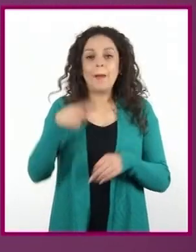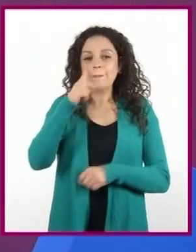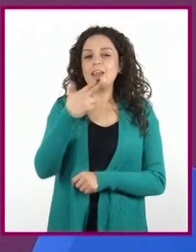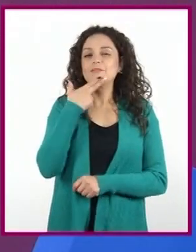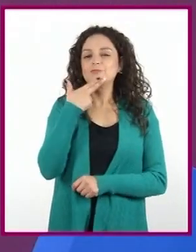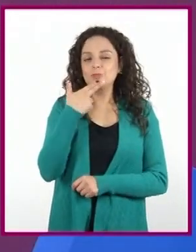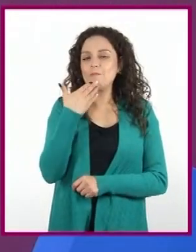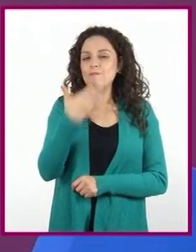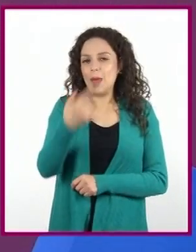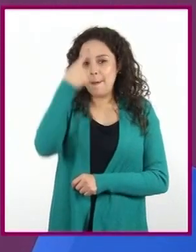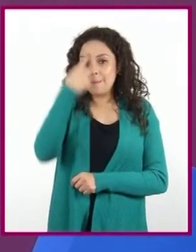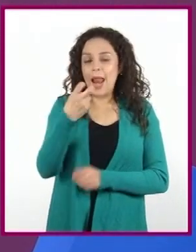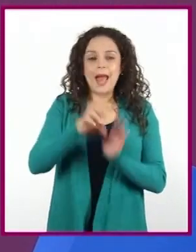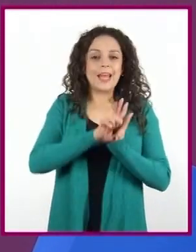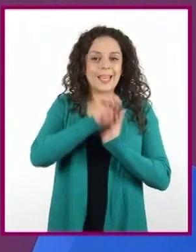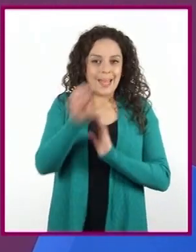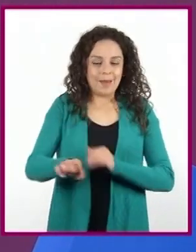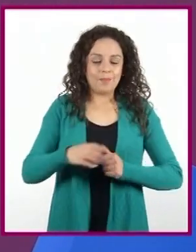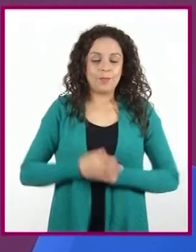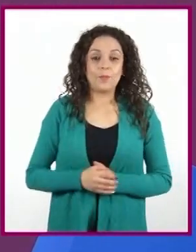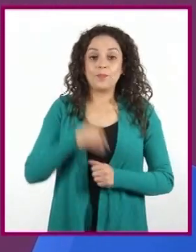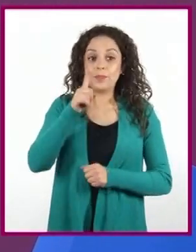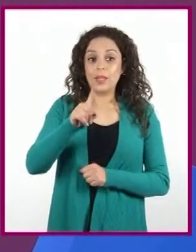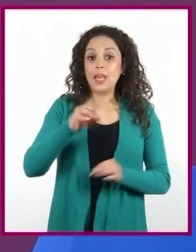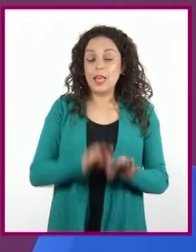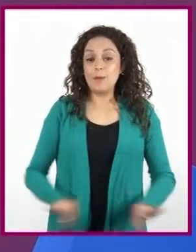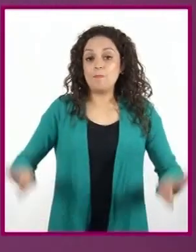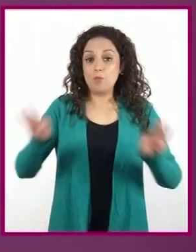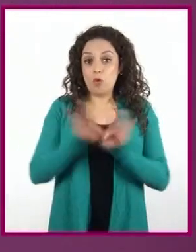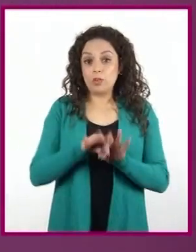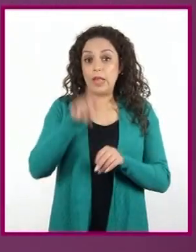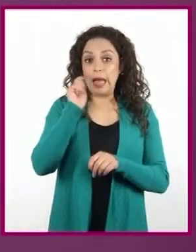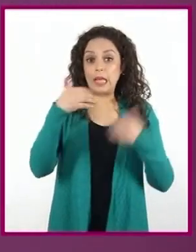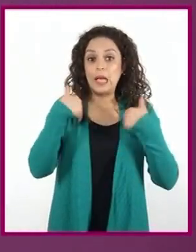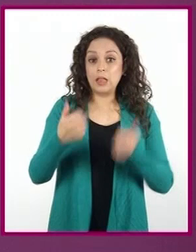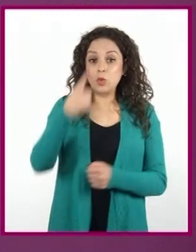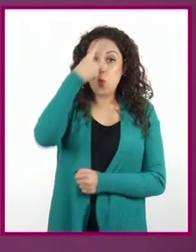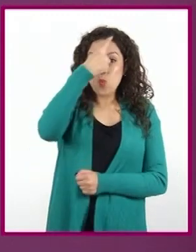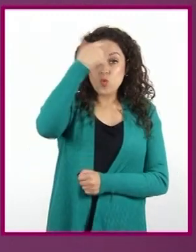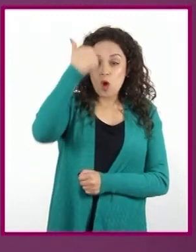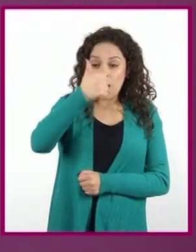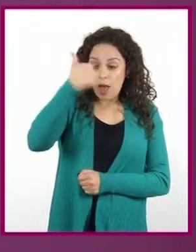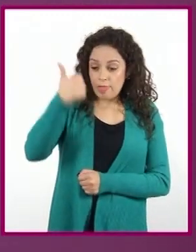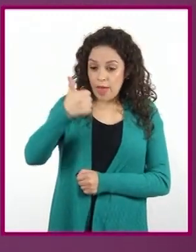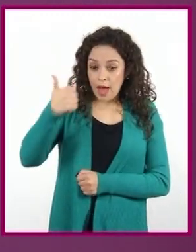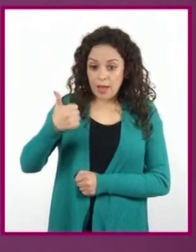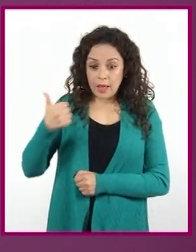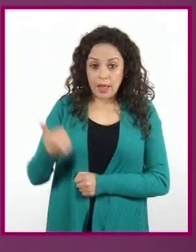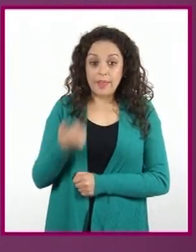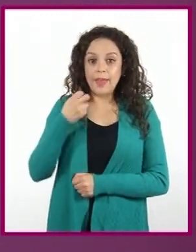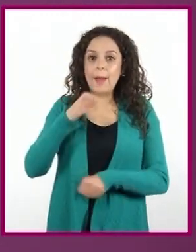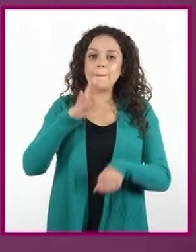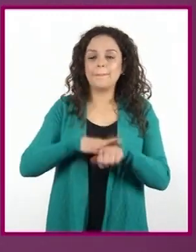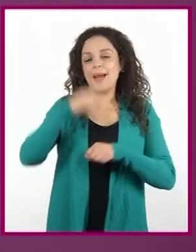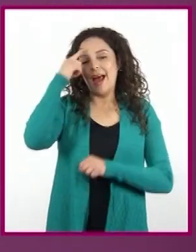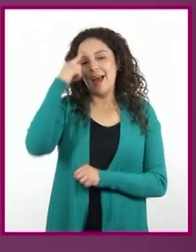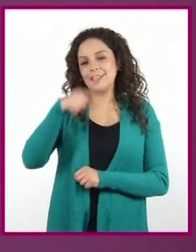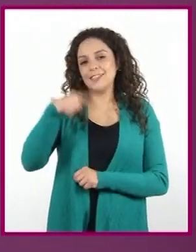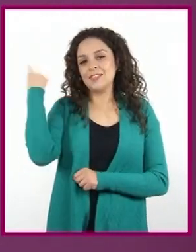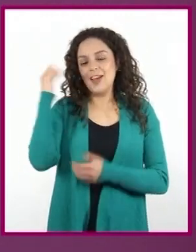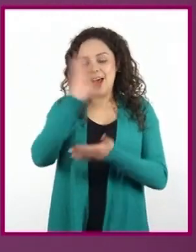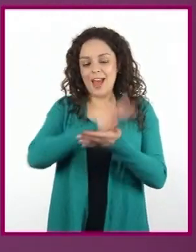perfectamente. Recuerden que es importante comprender cada una de ellas, ya que esto nos facilitará la lectura